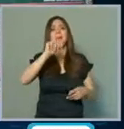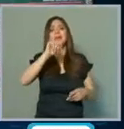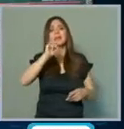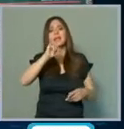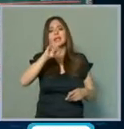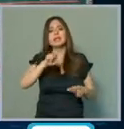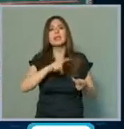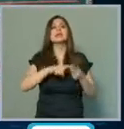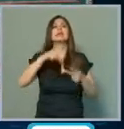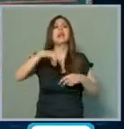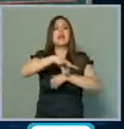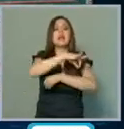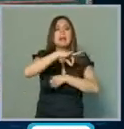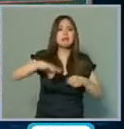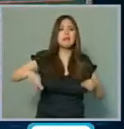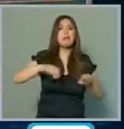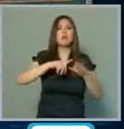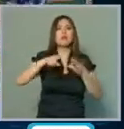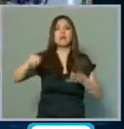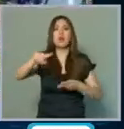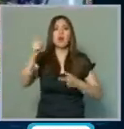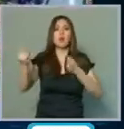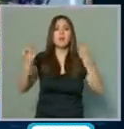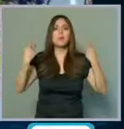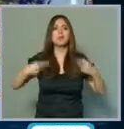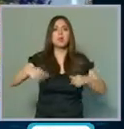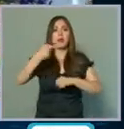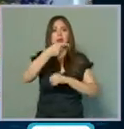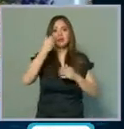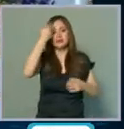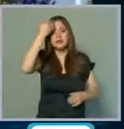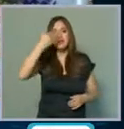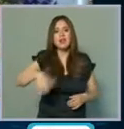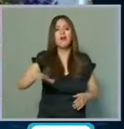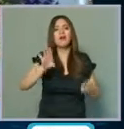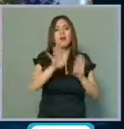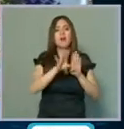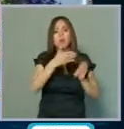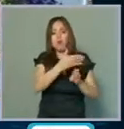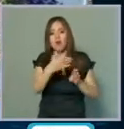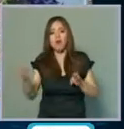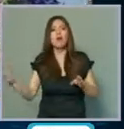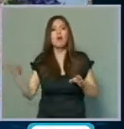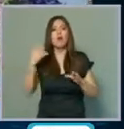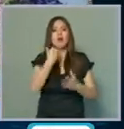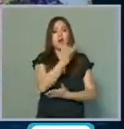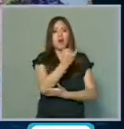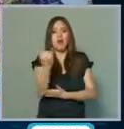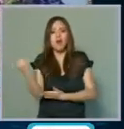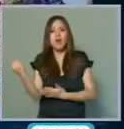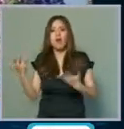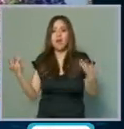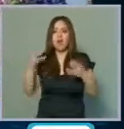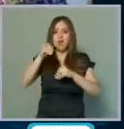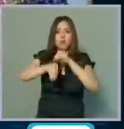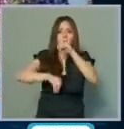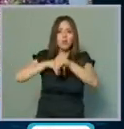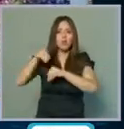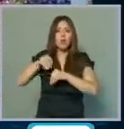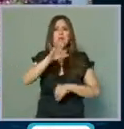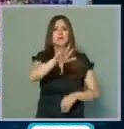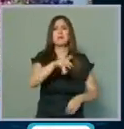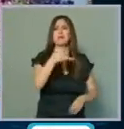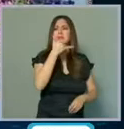de la jardinería en general han colaborado para construir, ¿no? Oye, Entonces, Karen, esto es muy joven, como bien lo decías tú. ¿Por qué no se nos